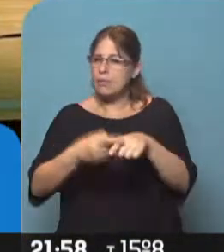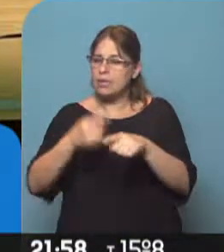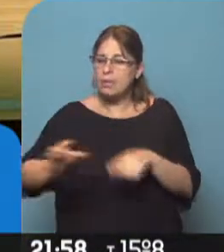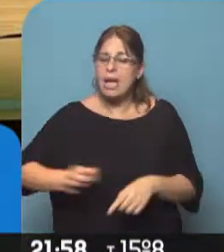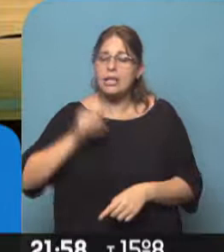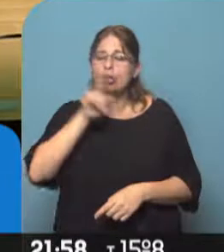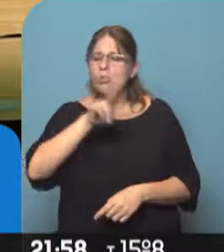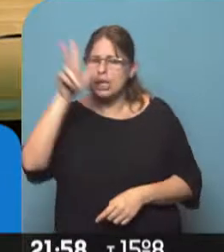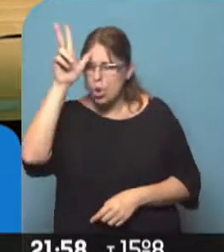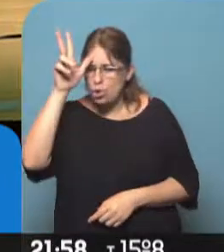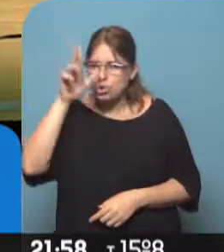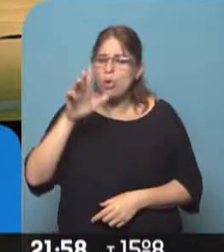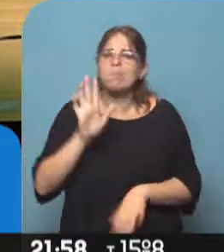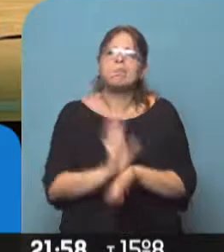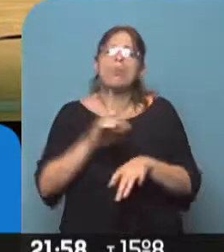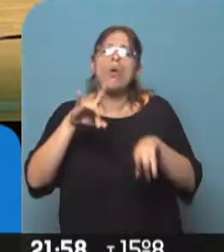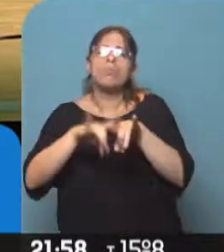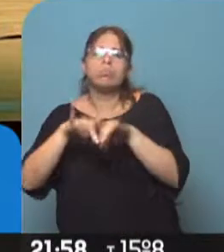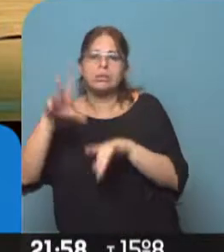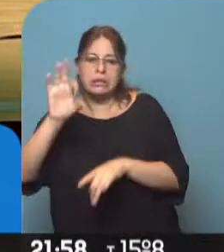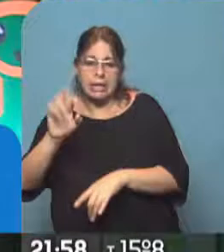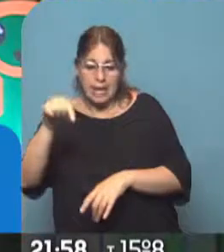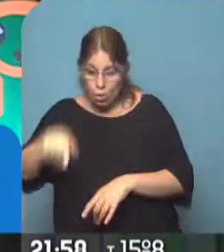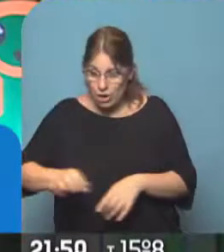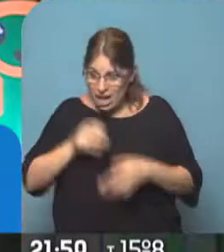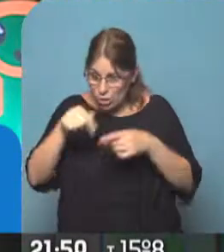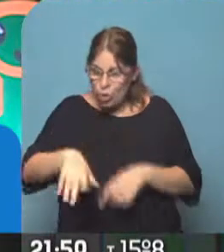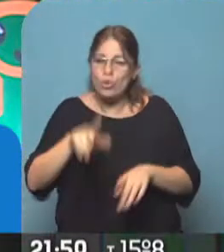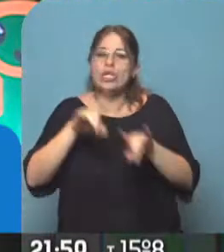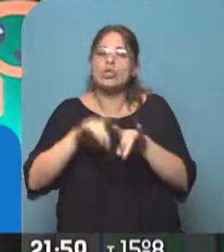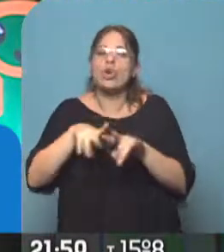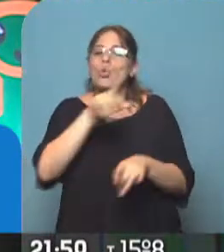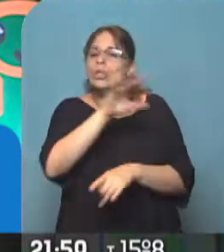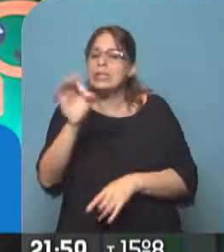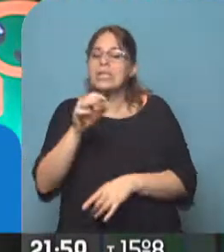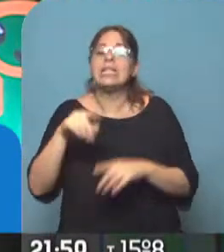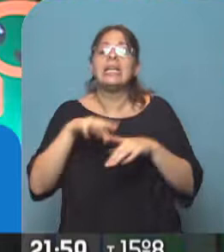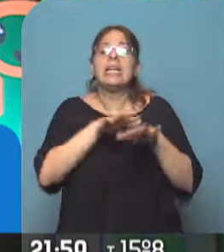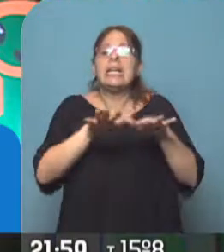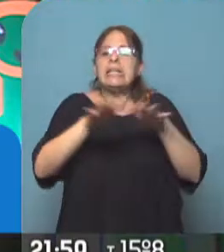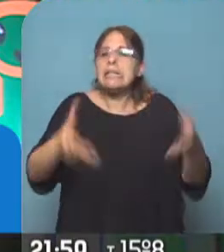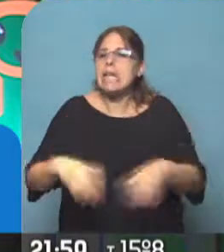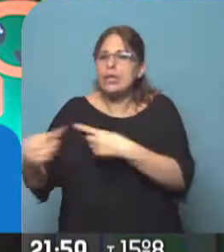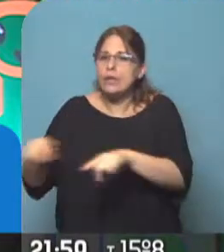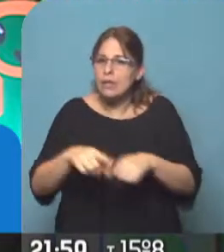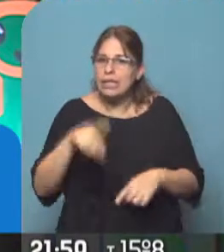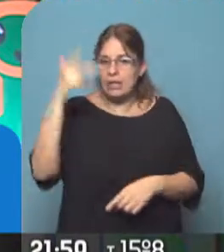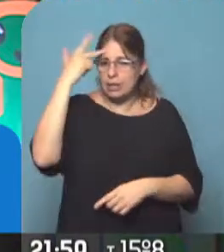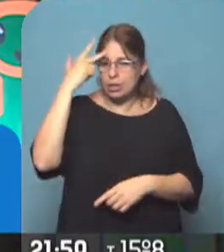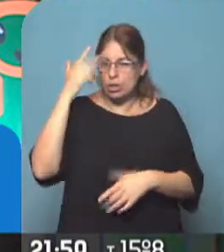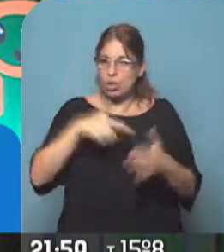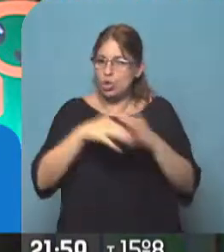Había unos 30 conciertos y este año vamos a tener 100. Hay 18 escenarios esparcidos en toda la ciudad, lo cual